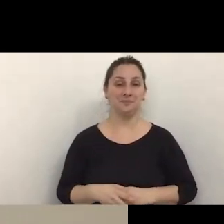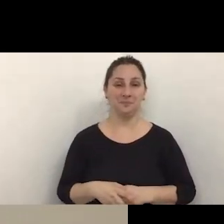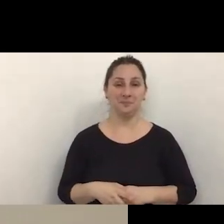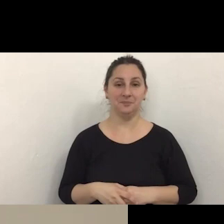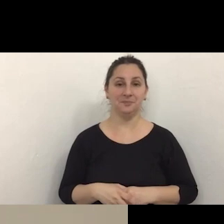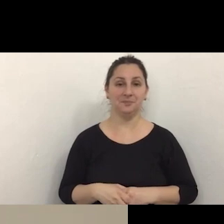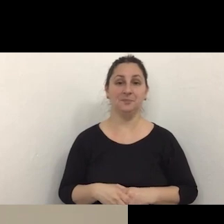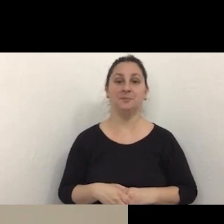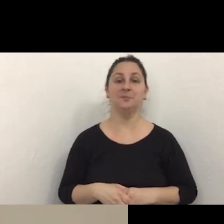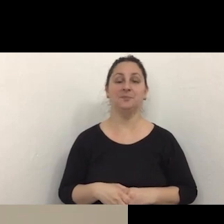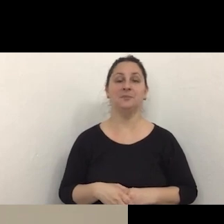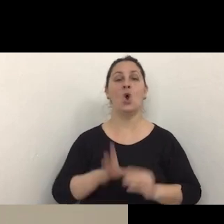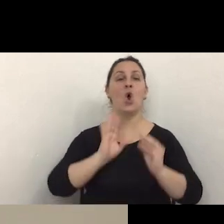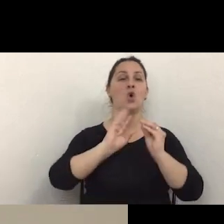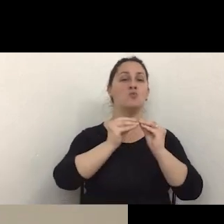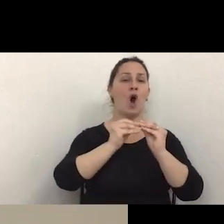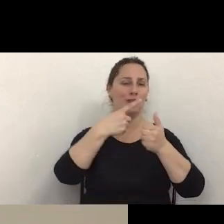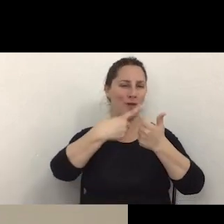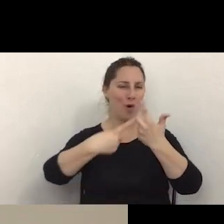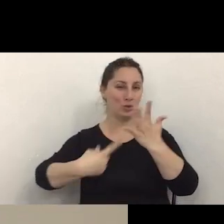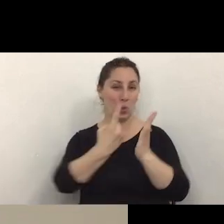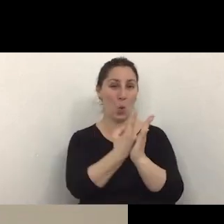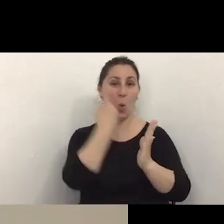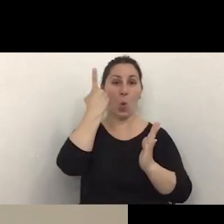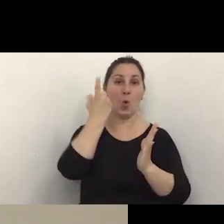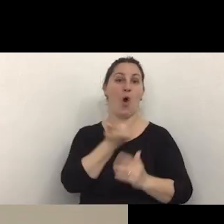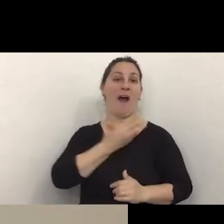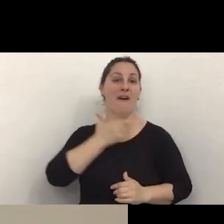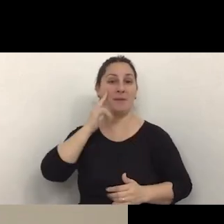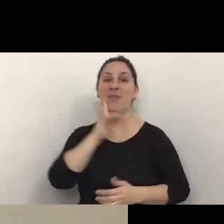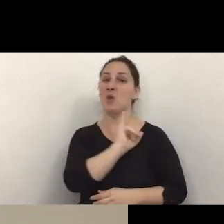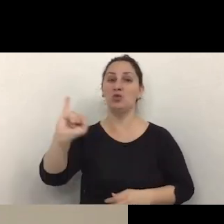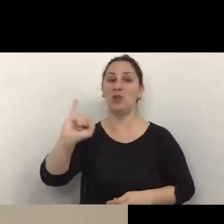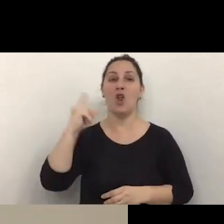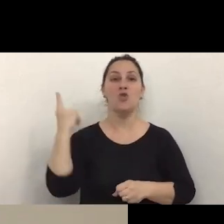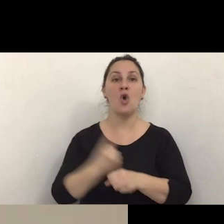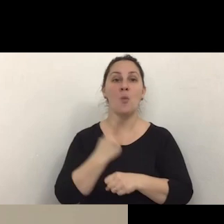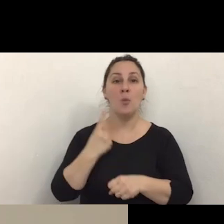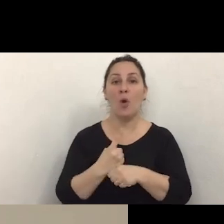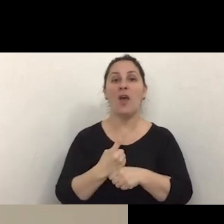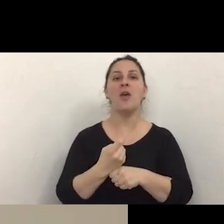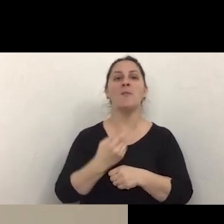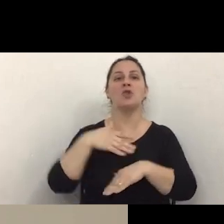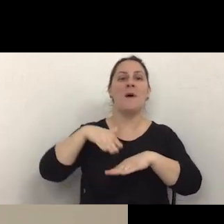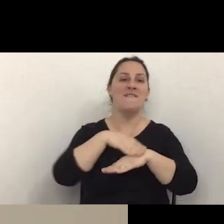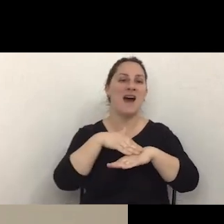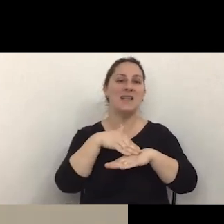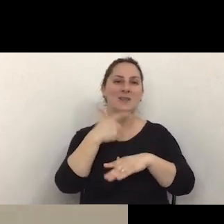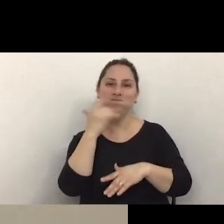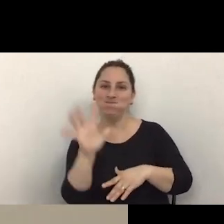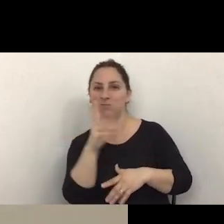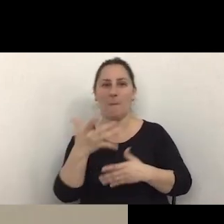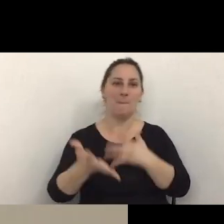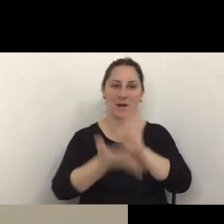los motivos por los que el fisco no podría denunciar es sobre base presunta. Pero otra vez,